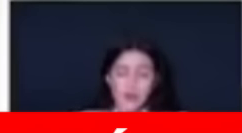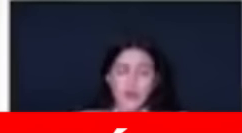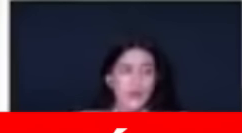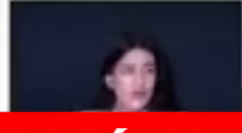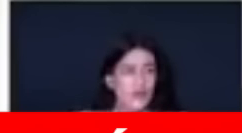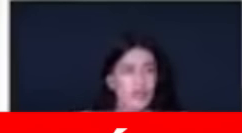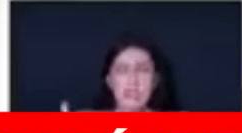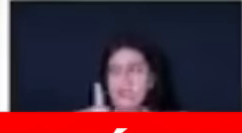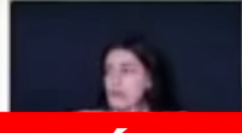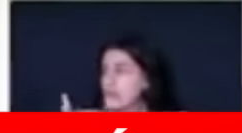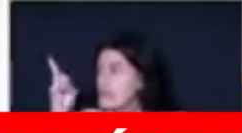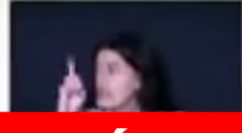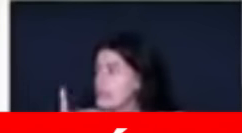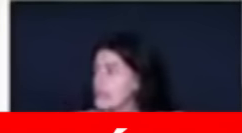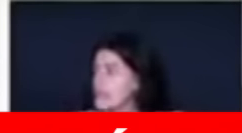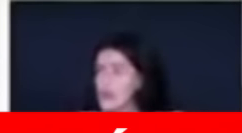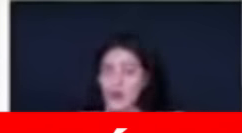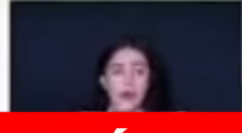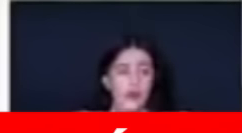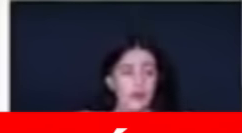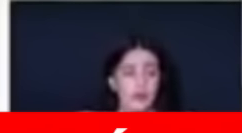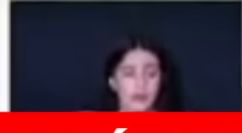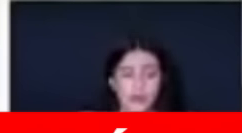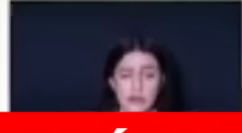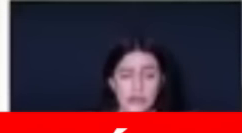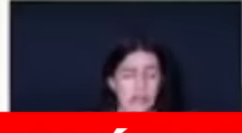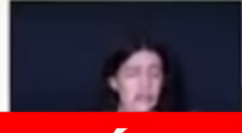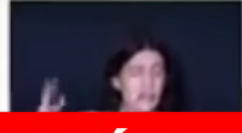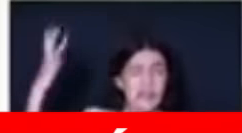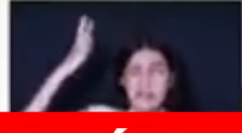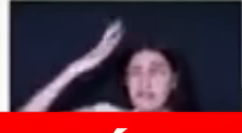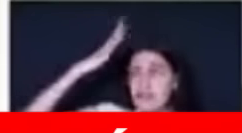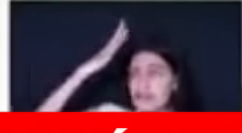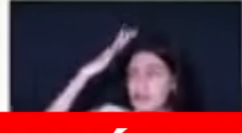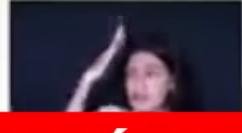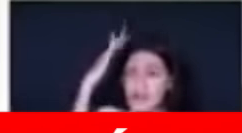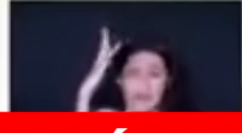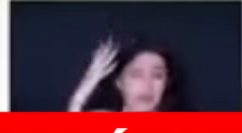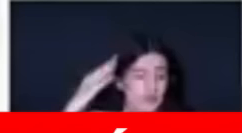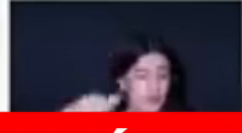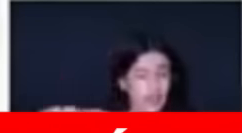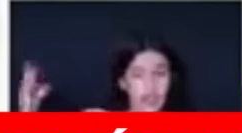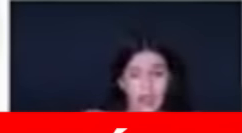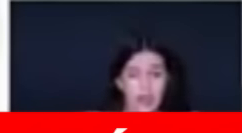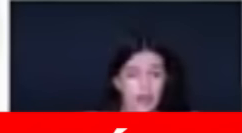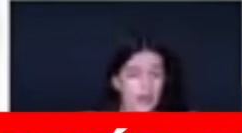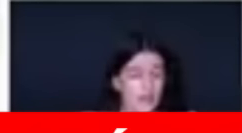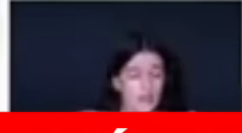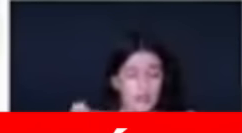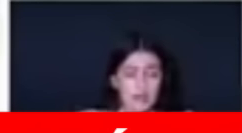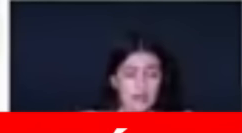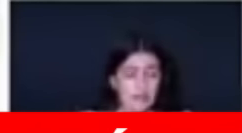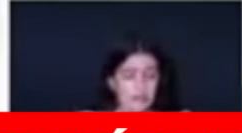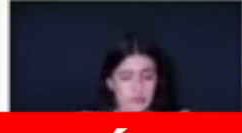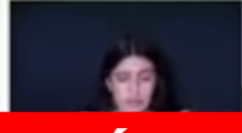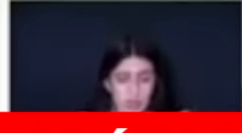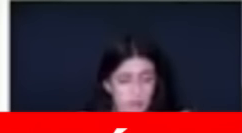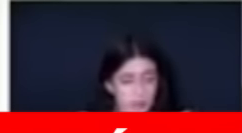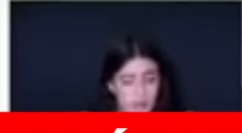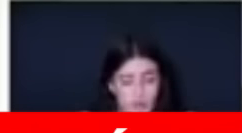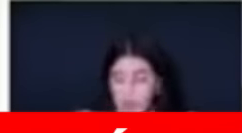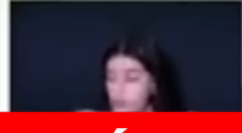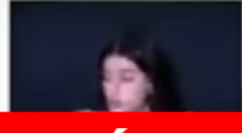buscan todos los días ante las inclemencias del sol duro, con pico y pala, de